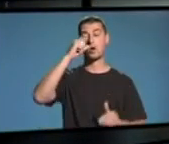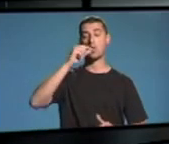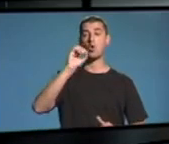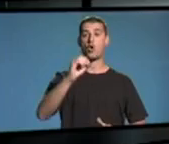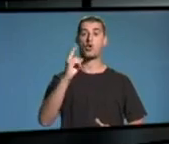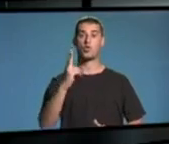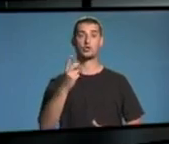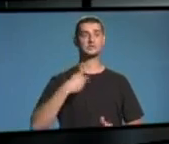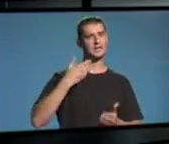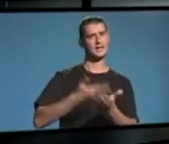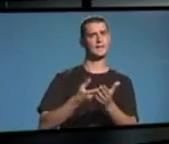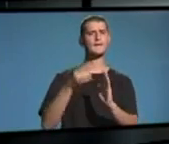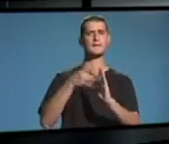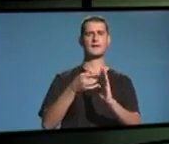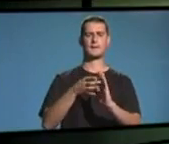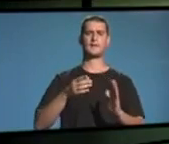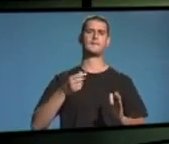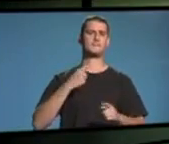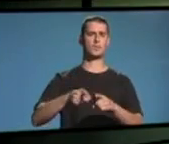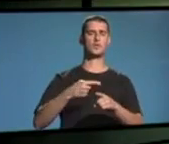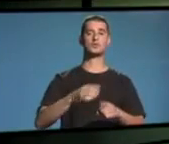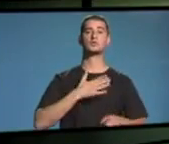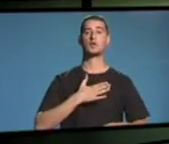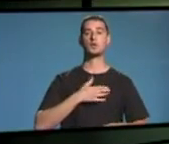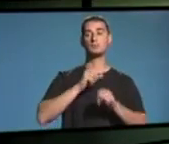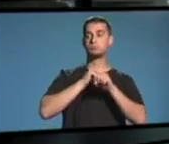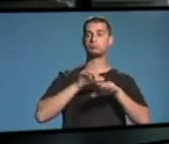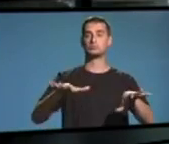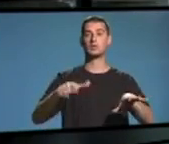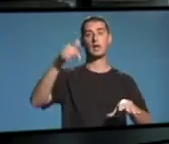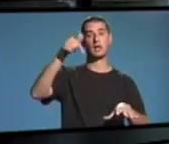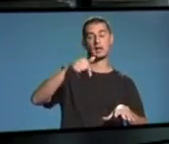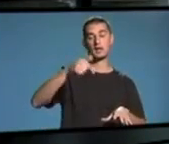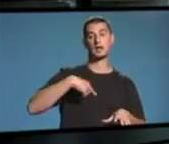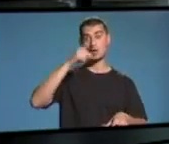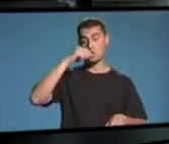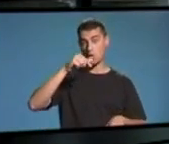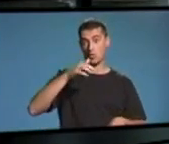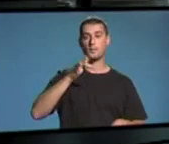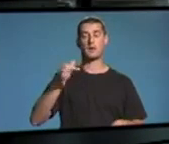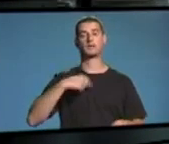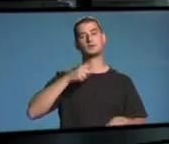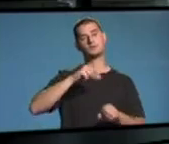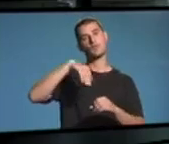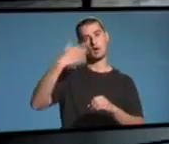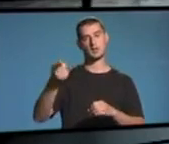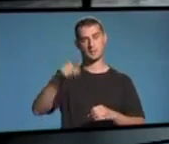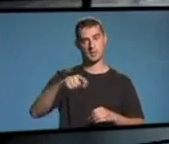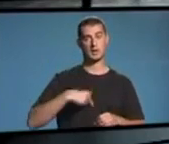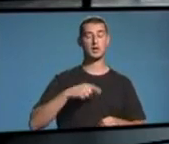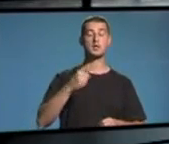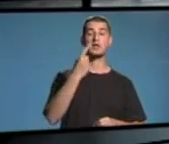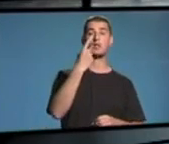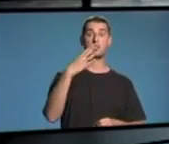O Centro de Innovación Social en Lugo levou a xantada e a fonsagrada os primeiros obradoiros itinerantes da súa programación formativa.